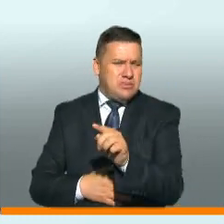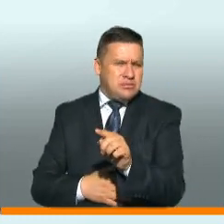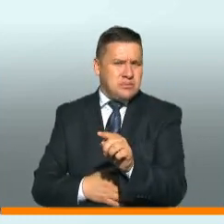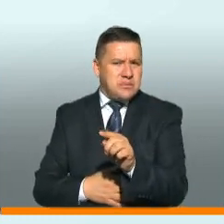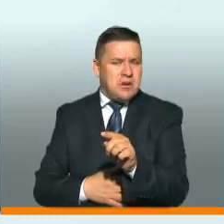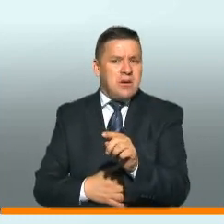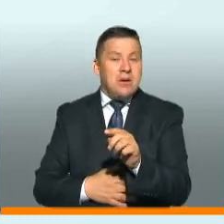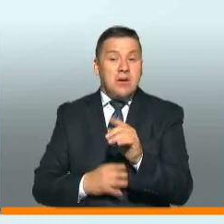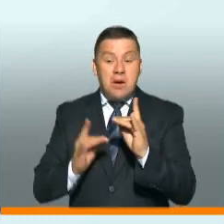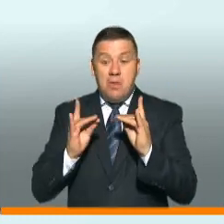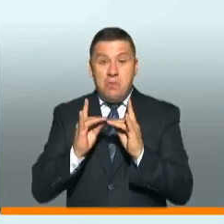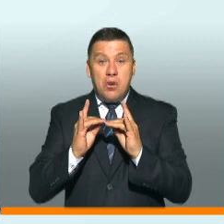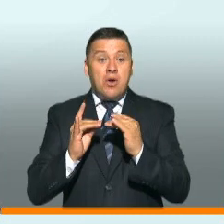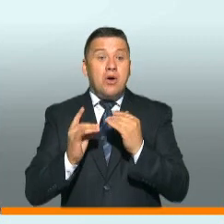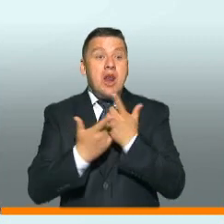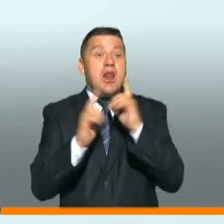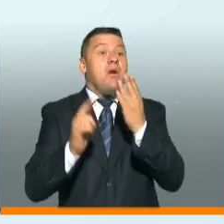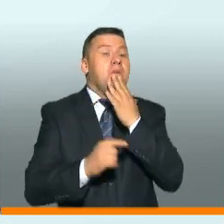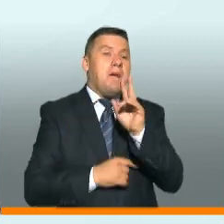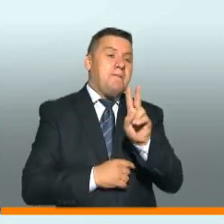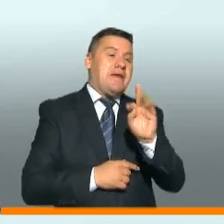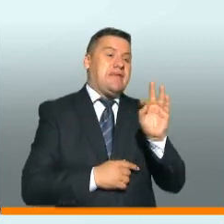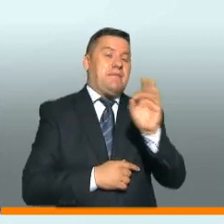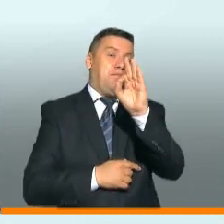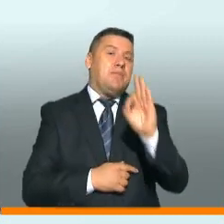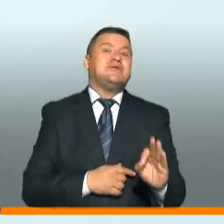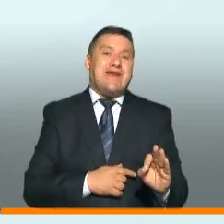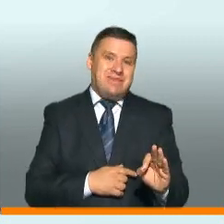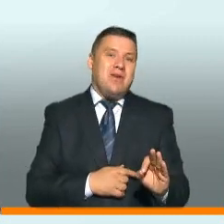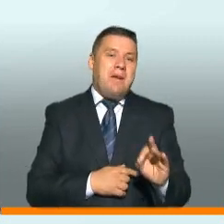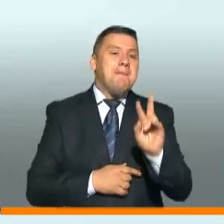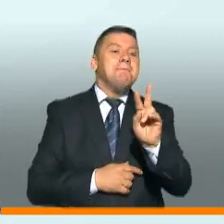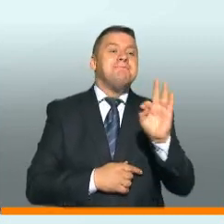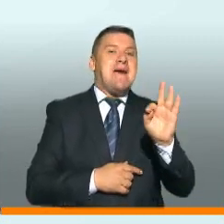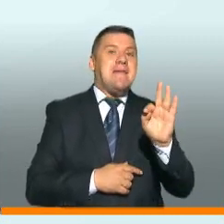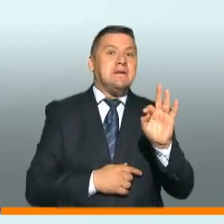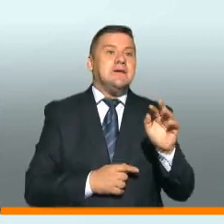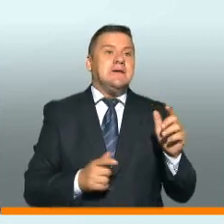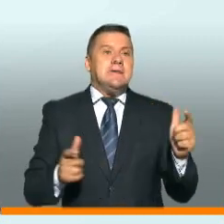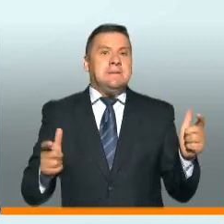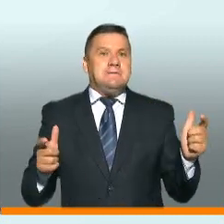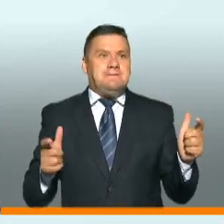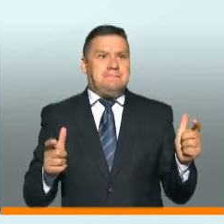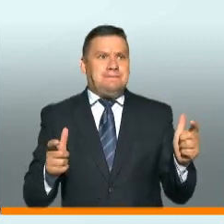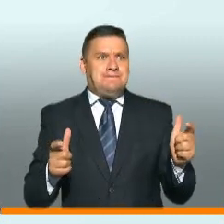una disponibilidad del 23%, que ha venido reduciéndose